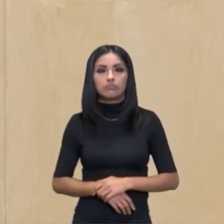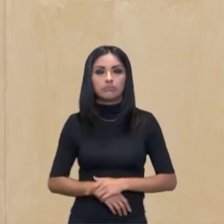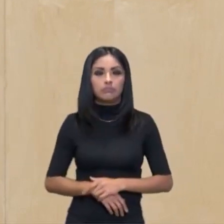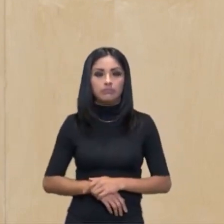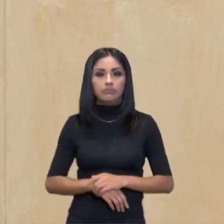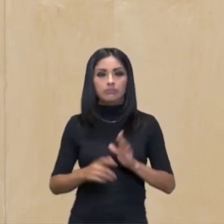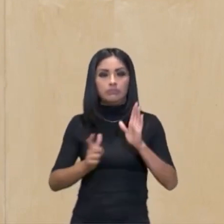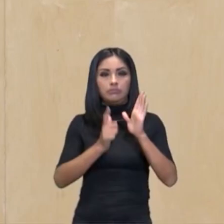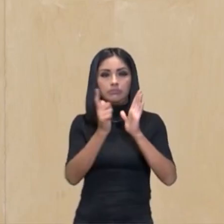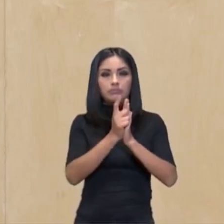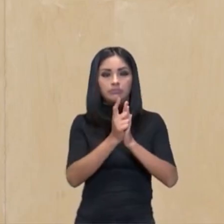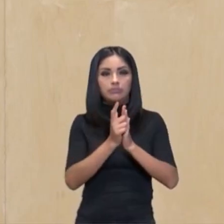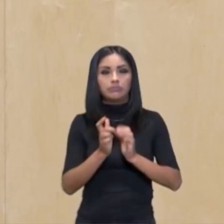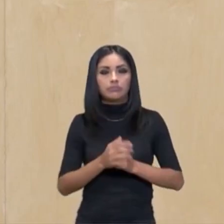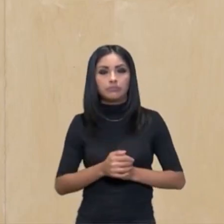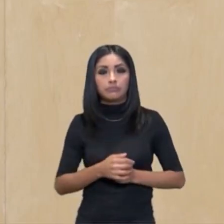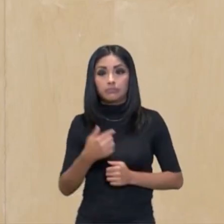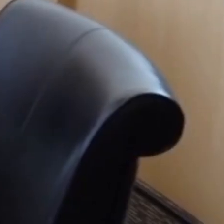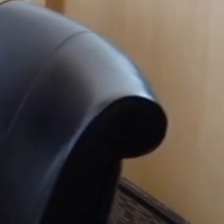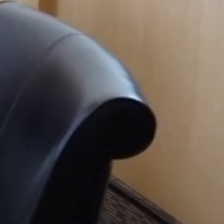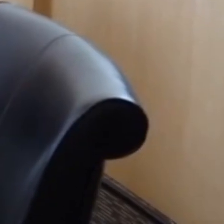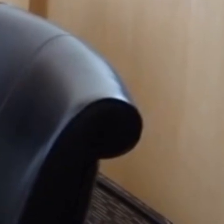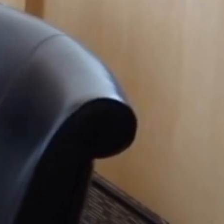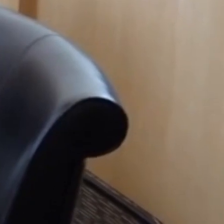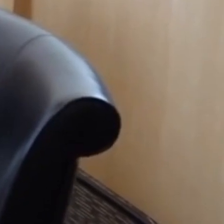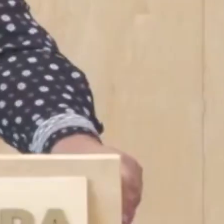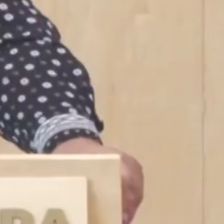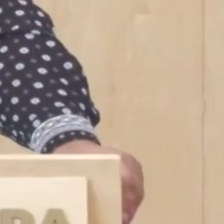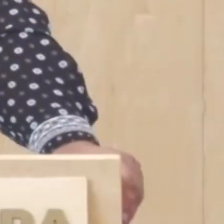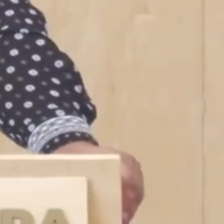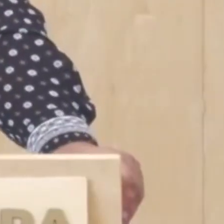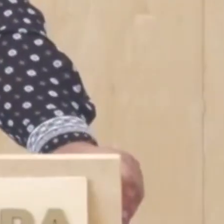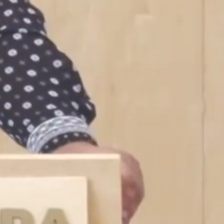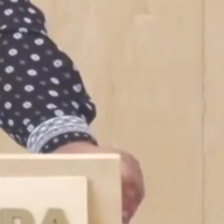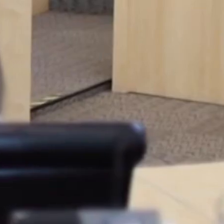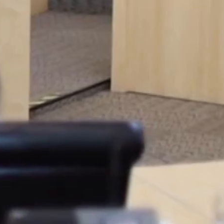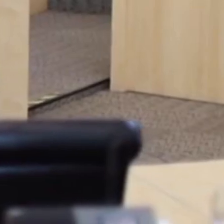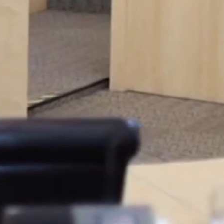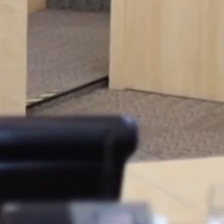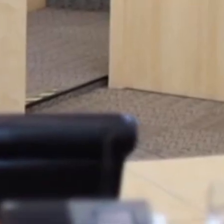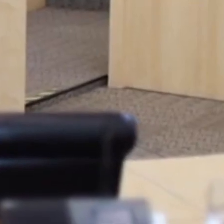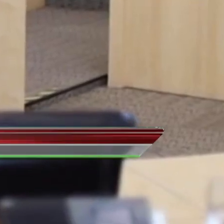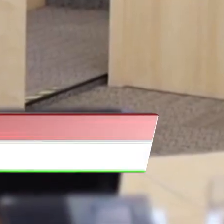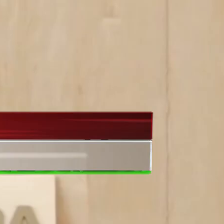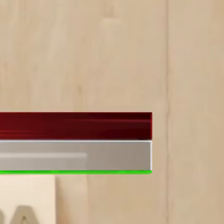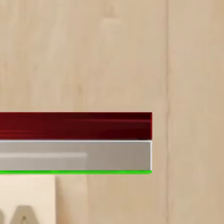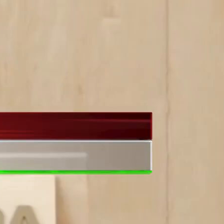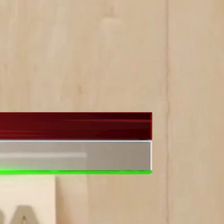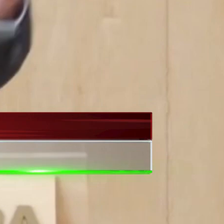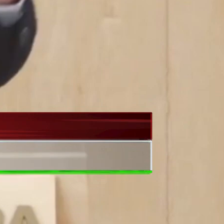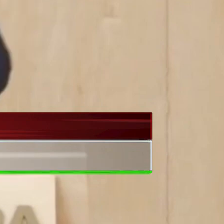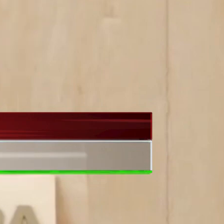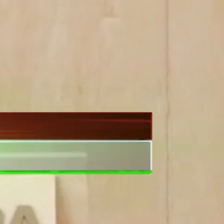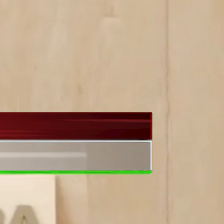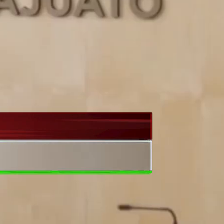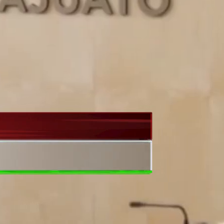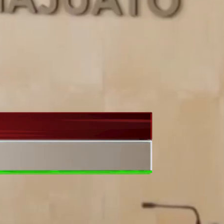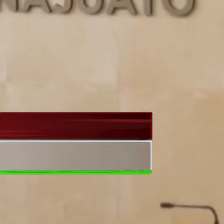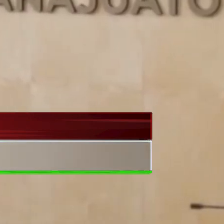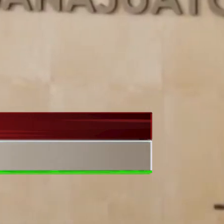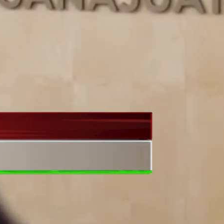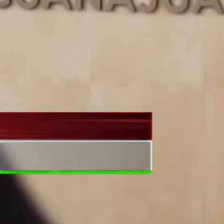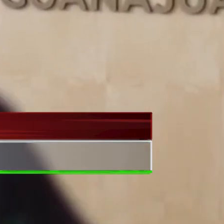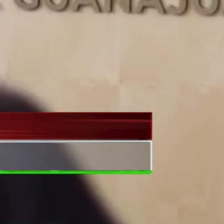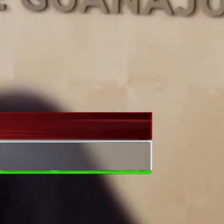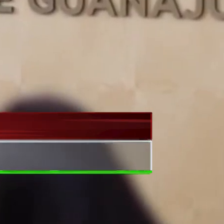la ley No yo en su intervención a favor de la remoción de Márquez Alcalá la diputada yulmar